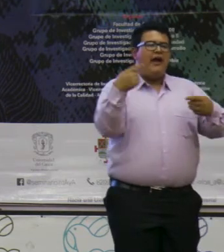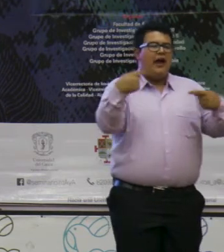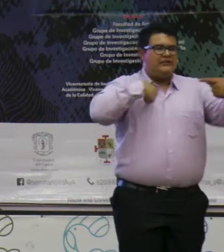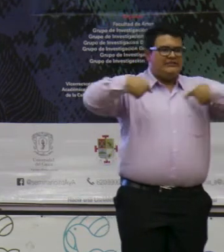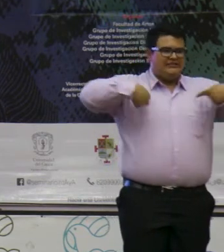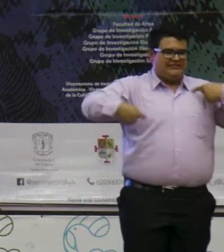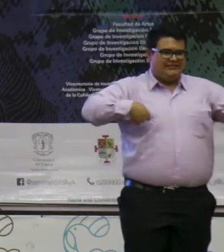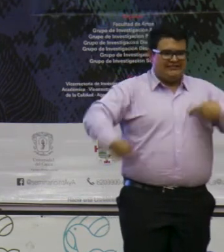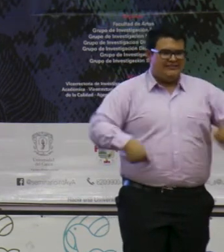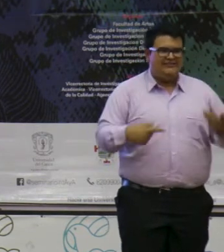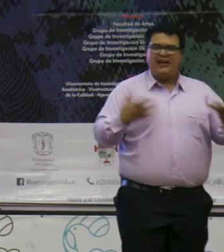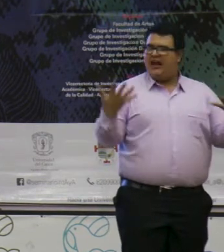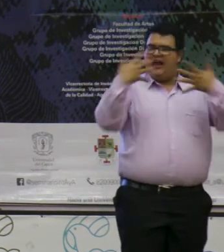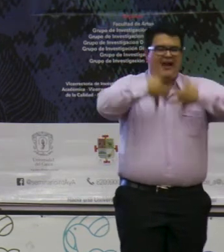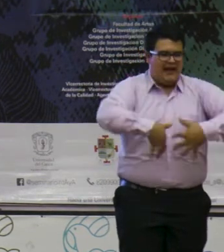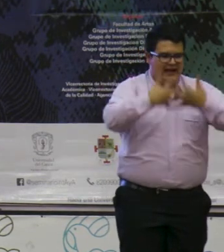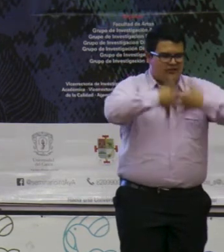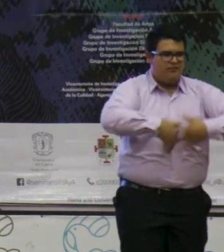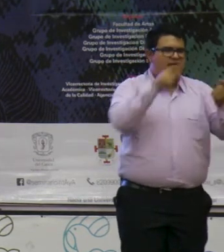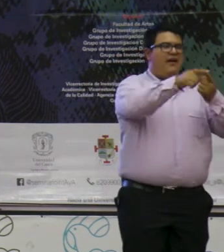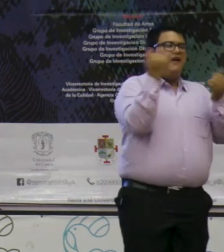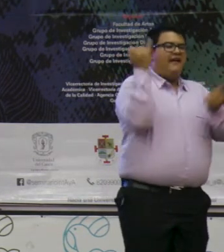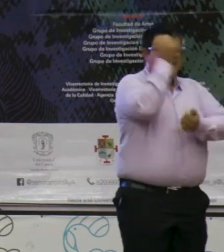Acupuntura. Anatomía. Identificación.